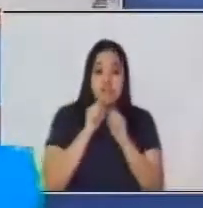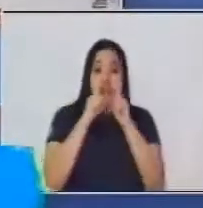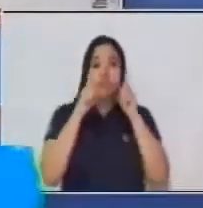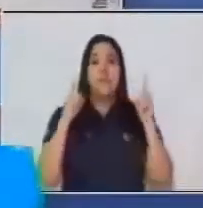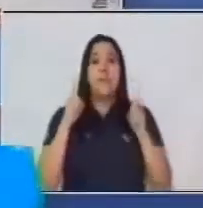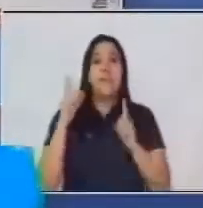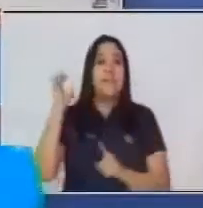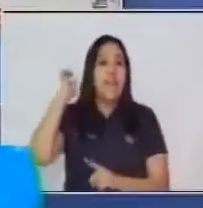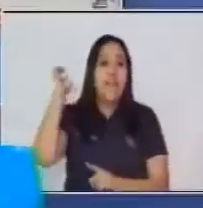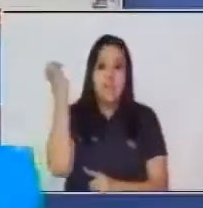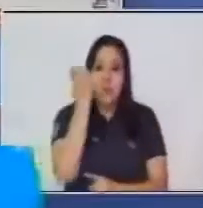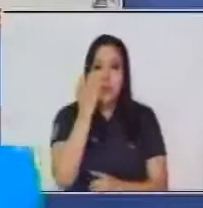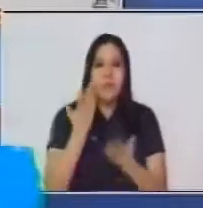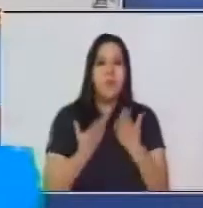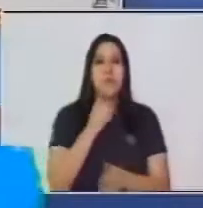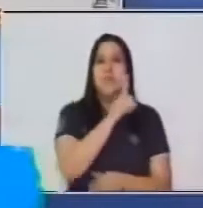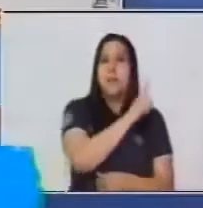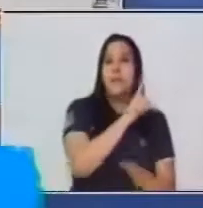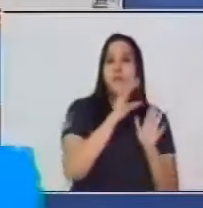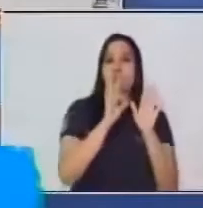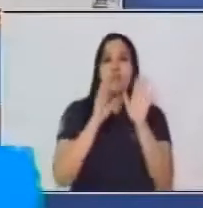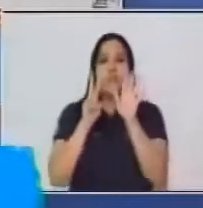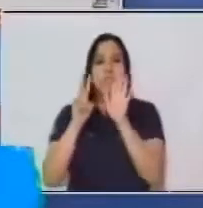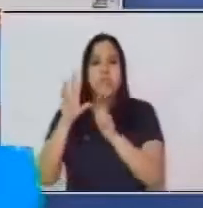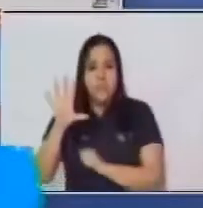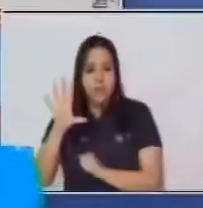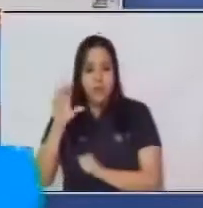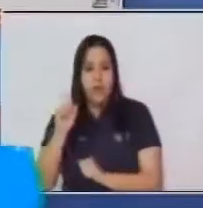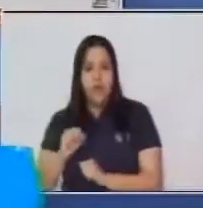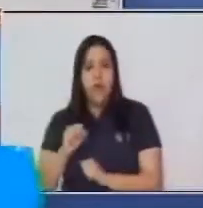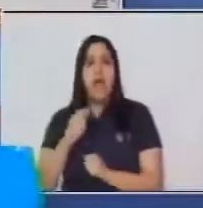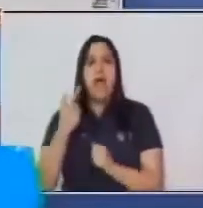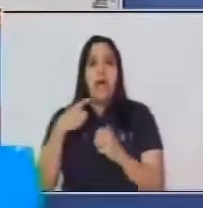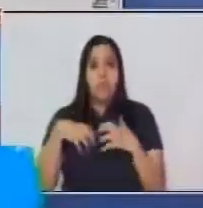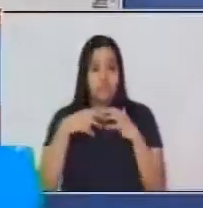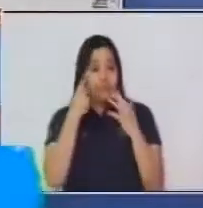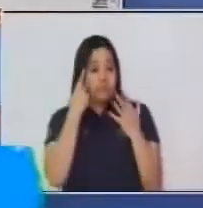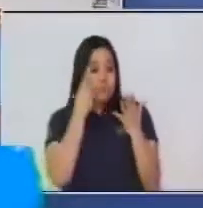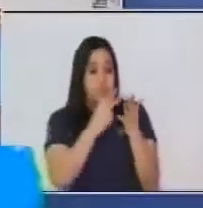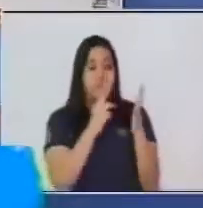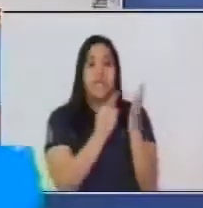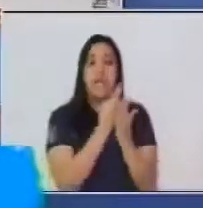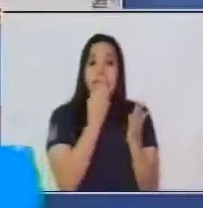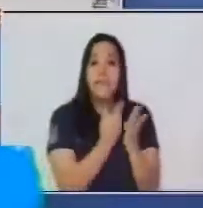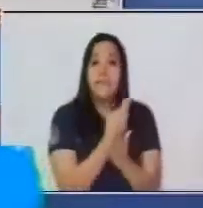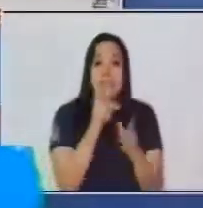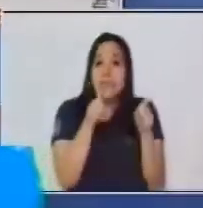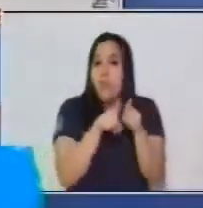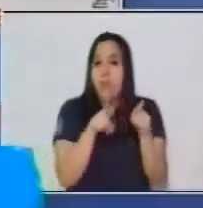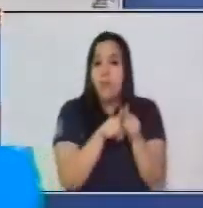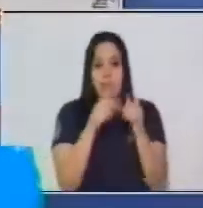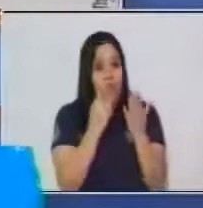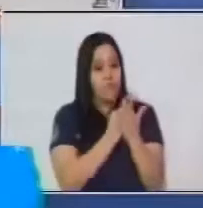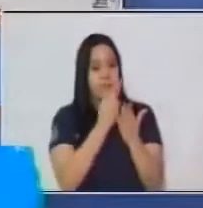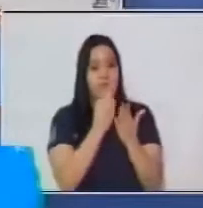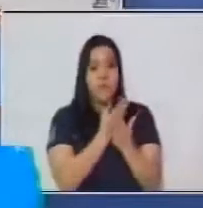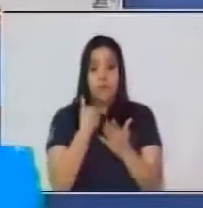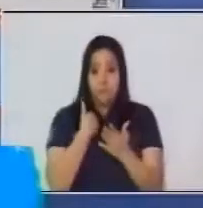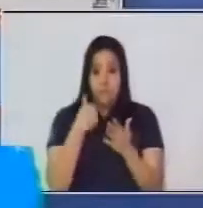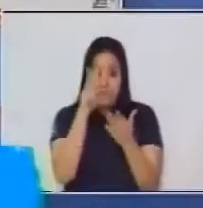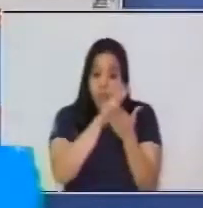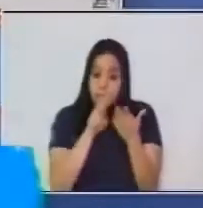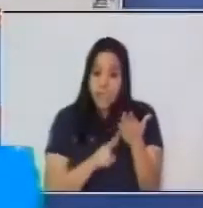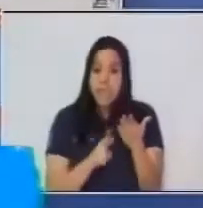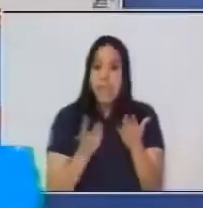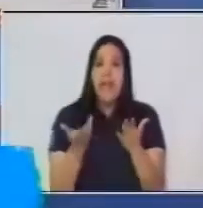europeo, alrededor de 1875. Aparece en revistas, así como las revistas que nosotros leemos o los periódicos. Luego se